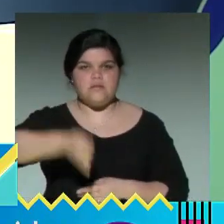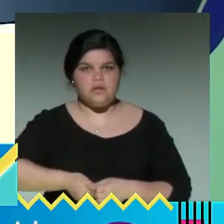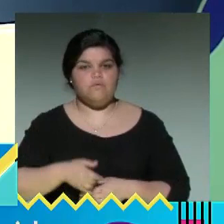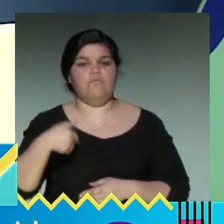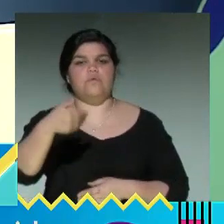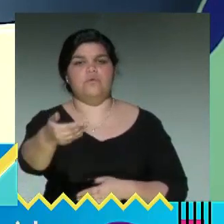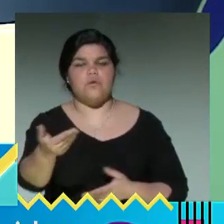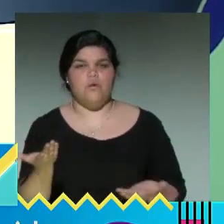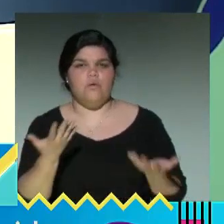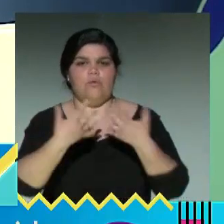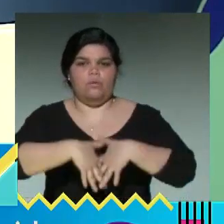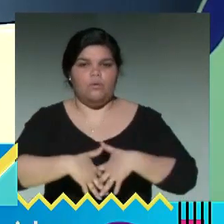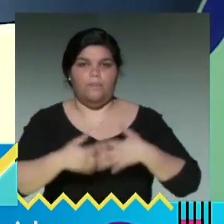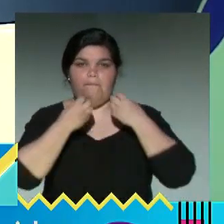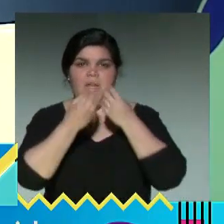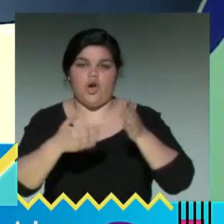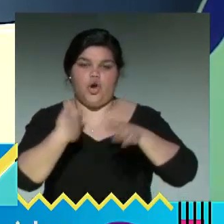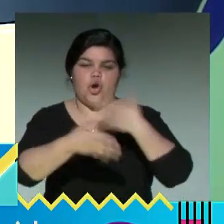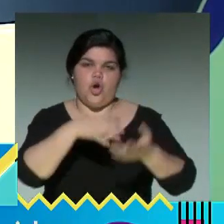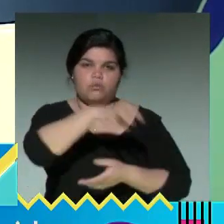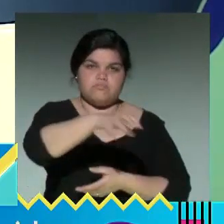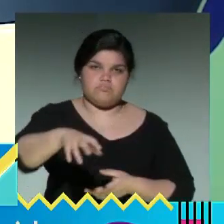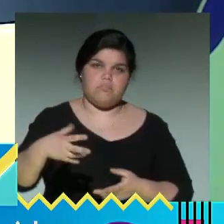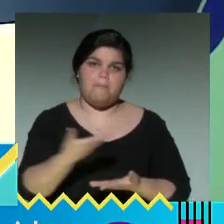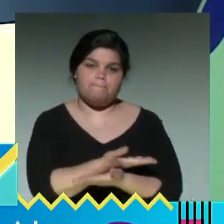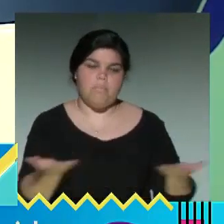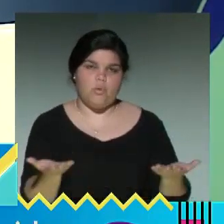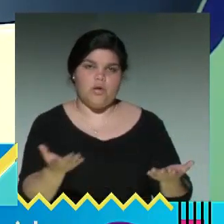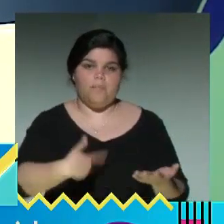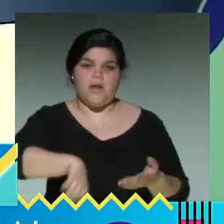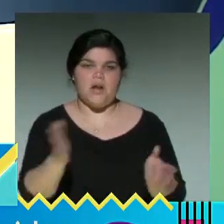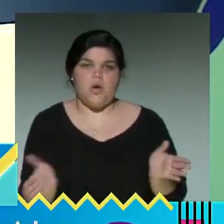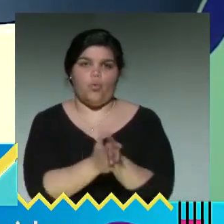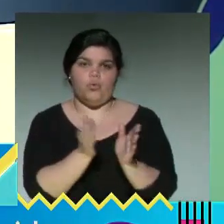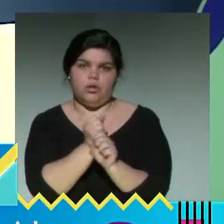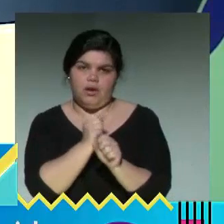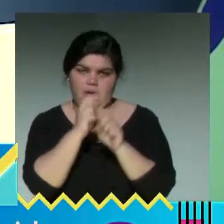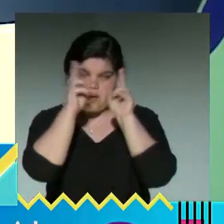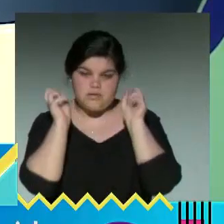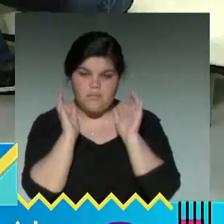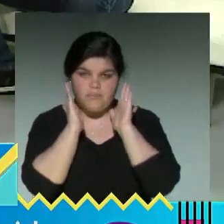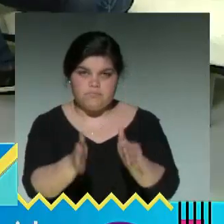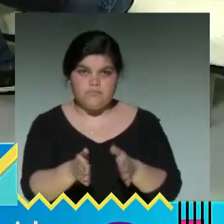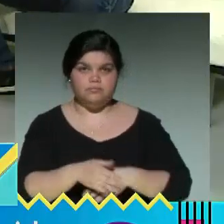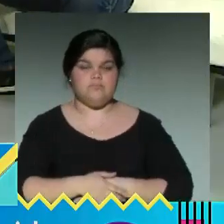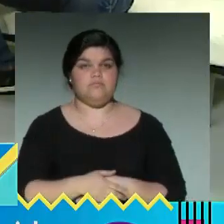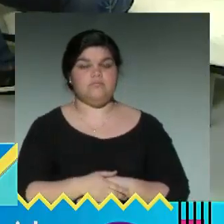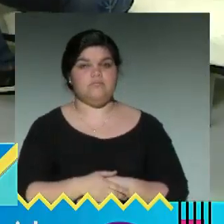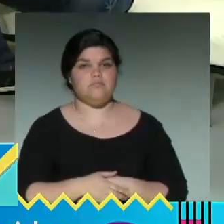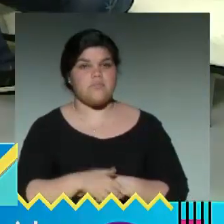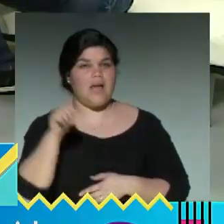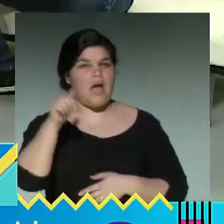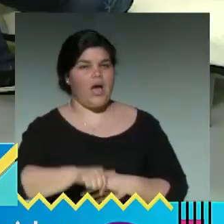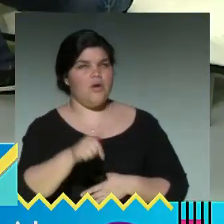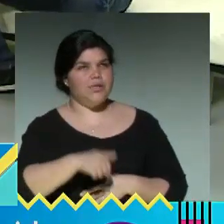sinergias virtuosas entre todas las instituciones públicas que trabajan en temas de extensión. Bien, el desafío ahora es para mí